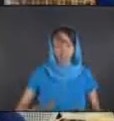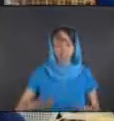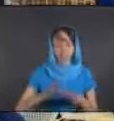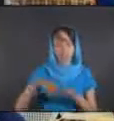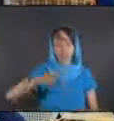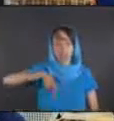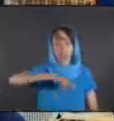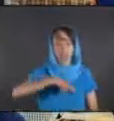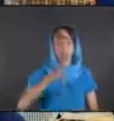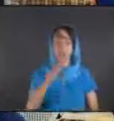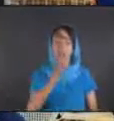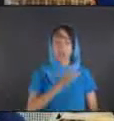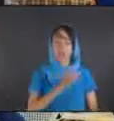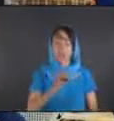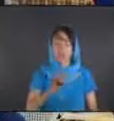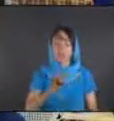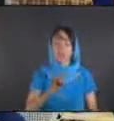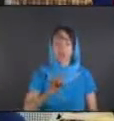nombre de Jesús,